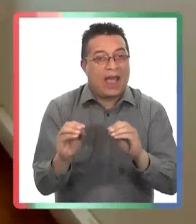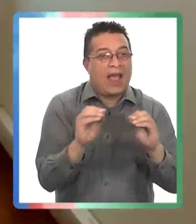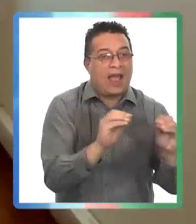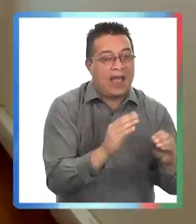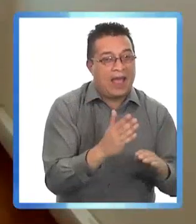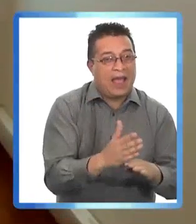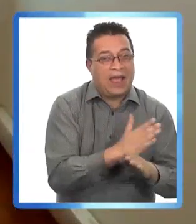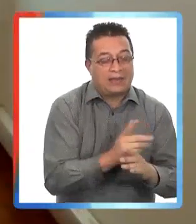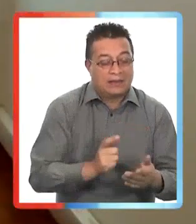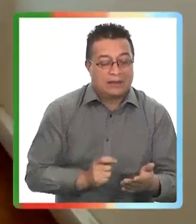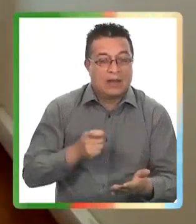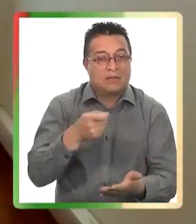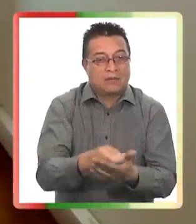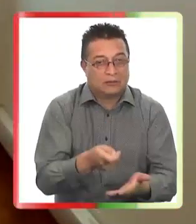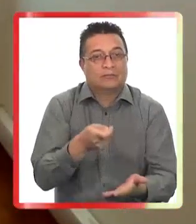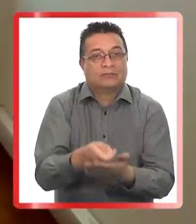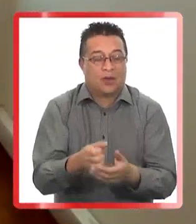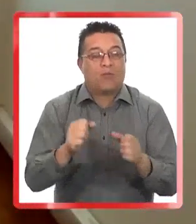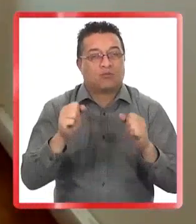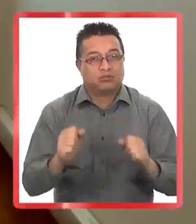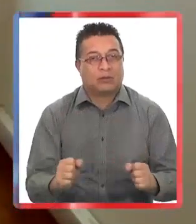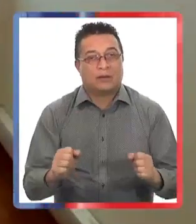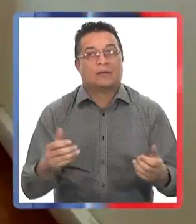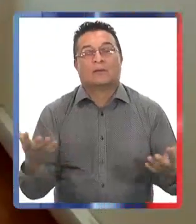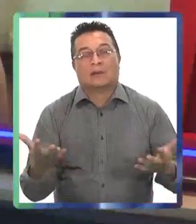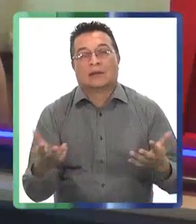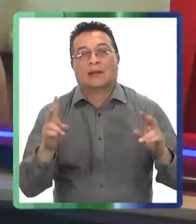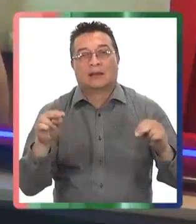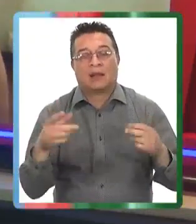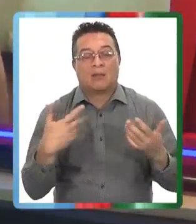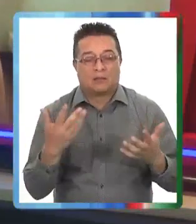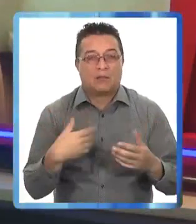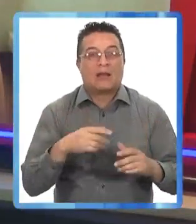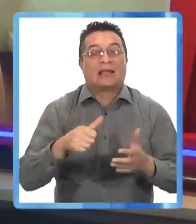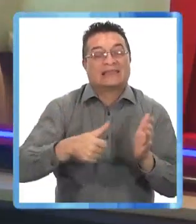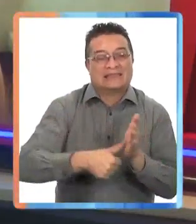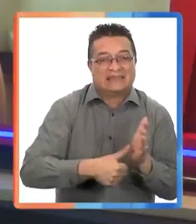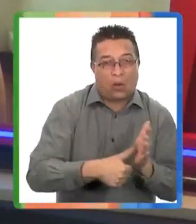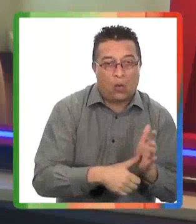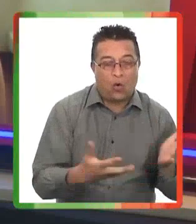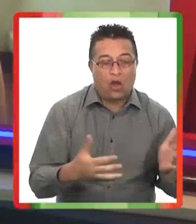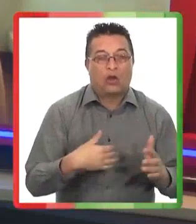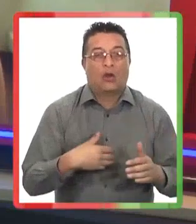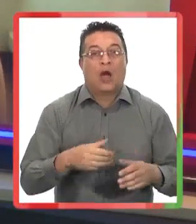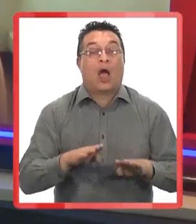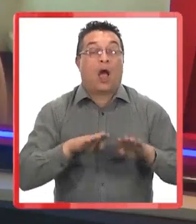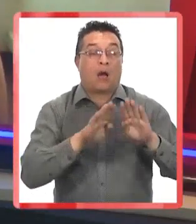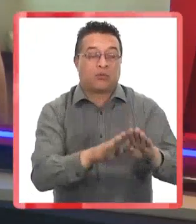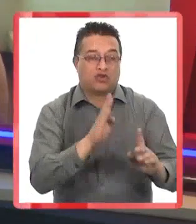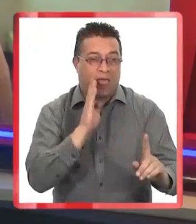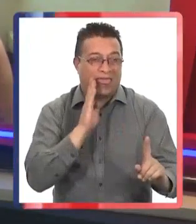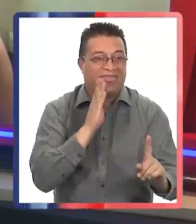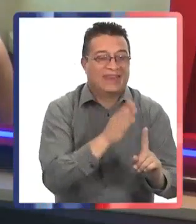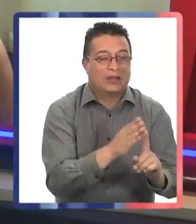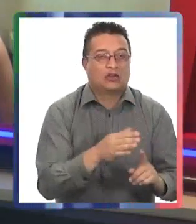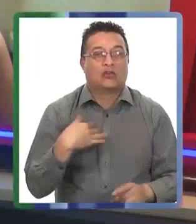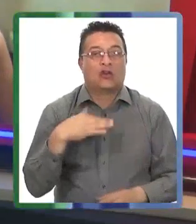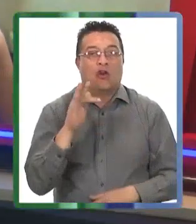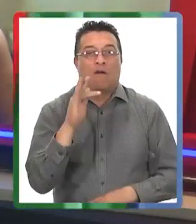también algún tipo de inversiones relativas a, te decía, entrega de seguros, apoyos directos, por ejemplo,